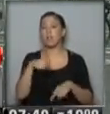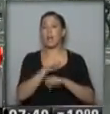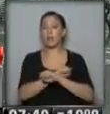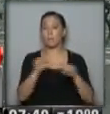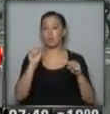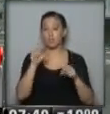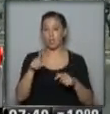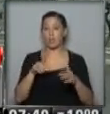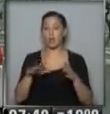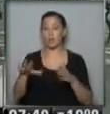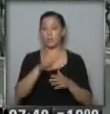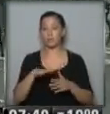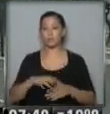en Boston